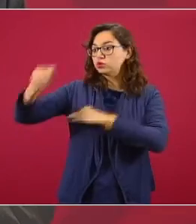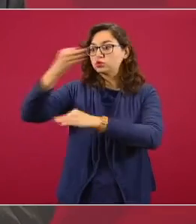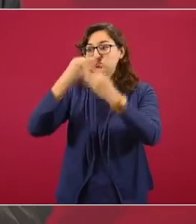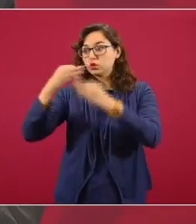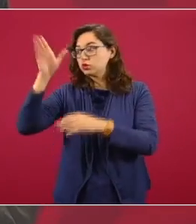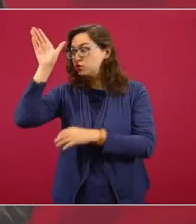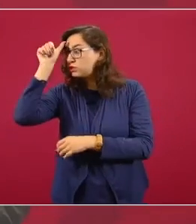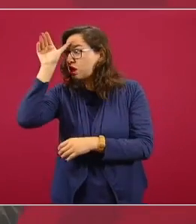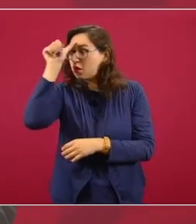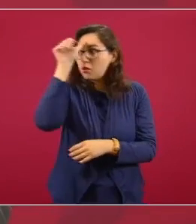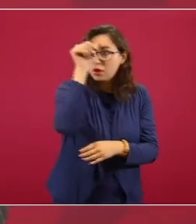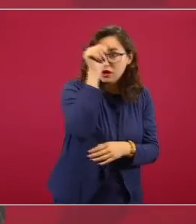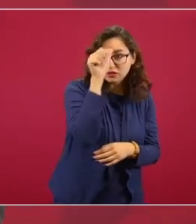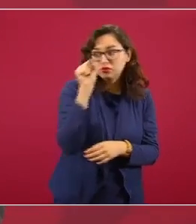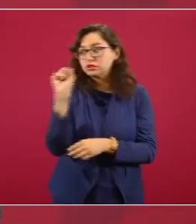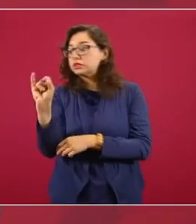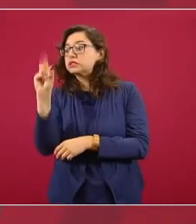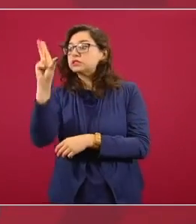el año próximo.